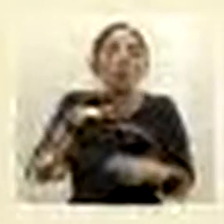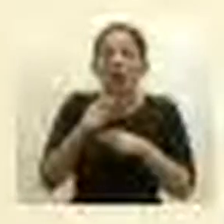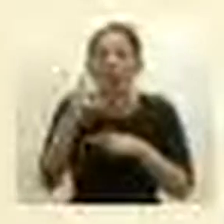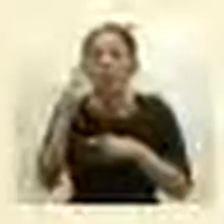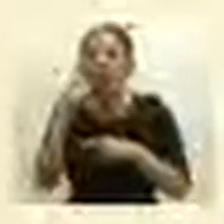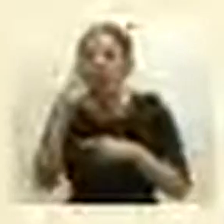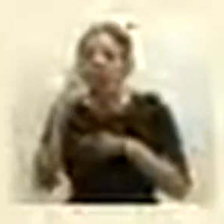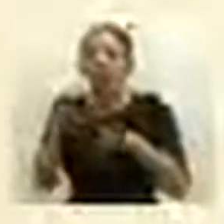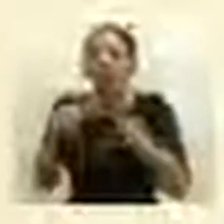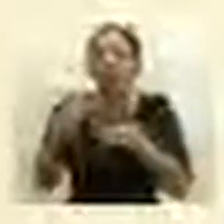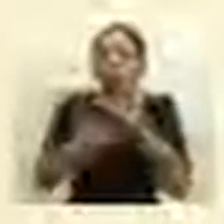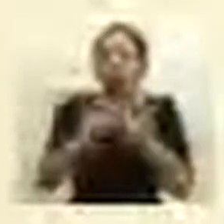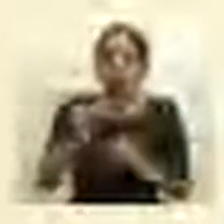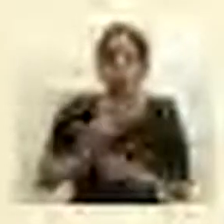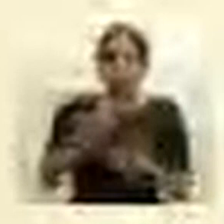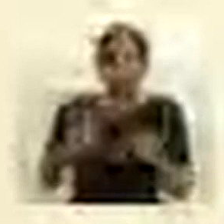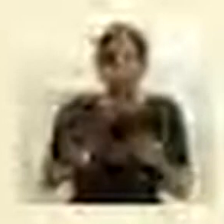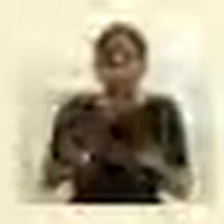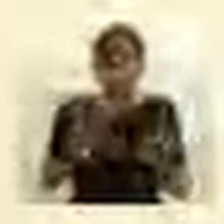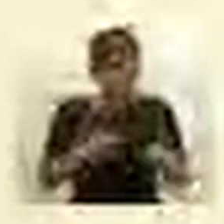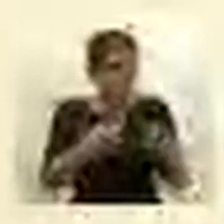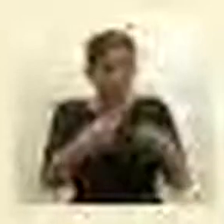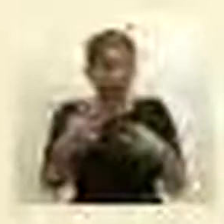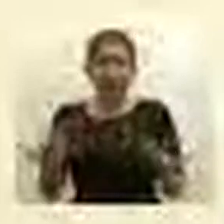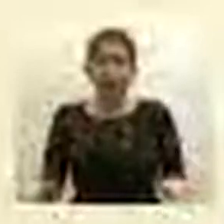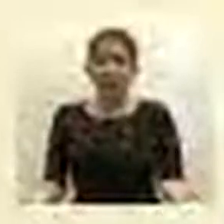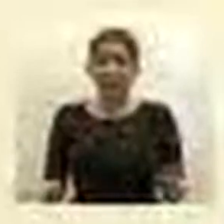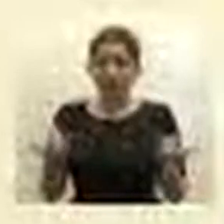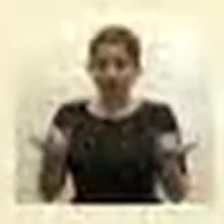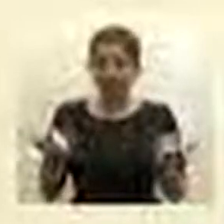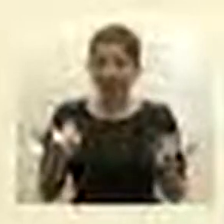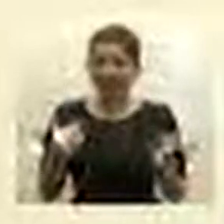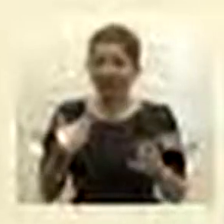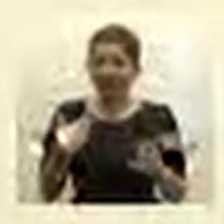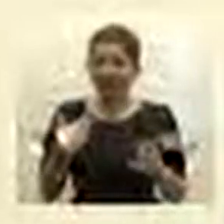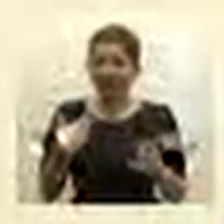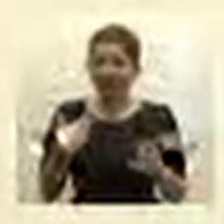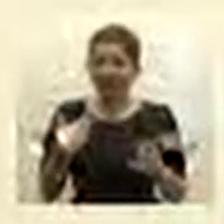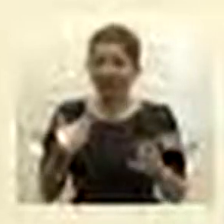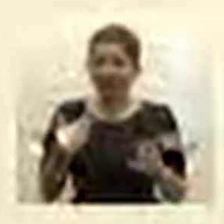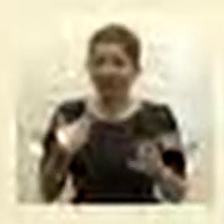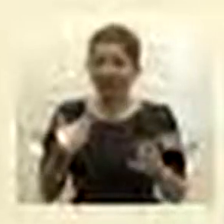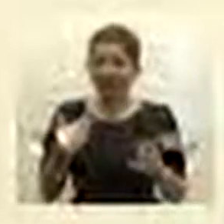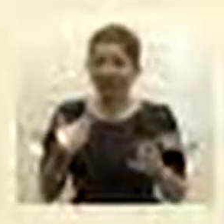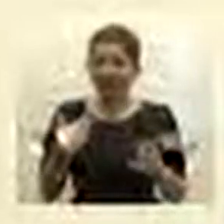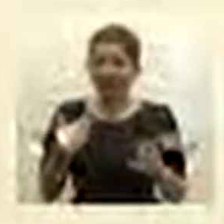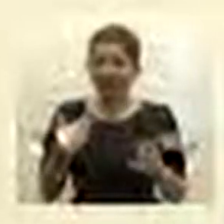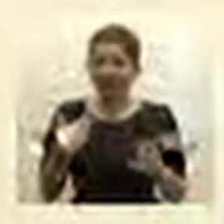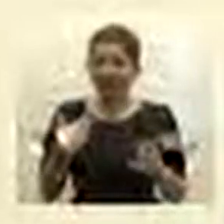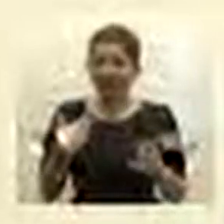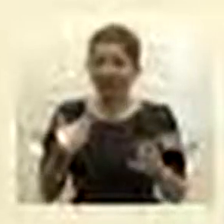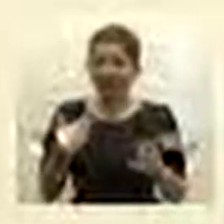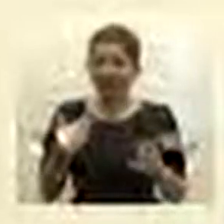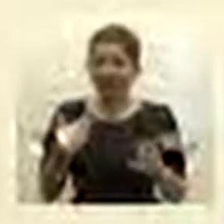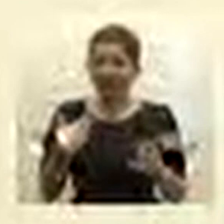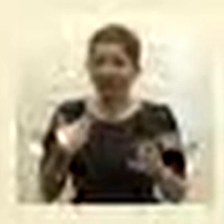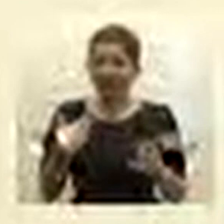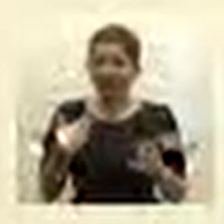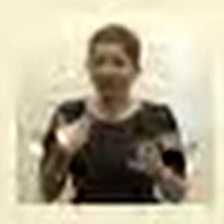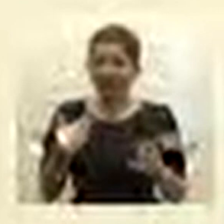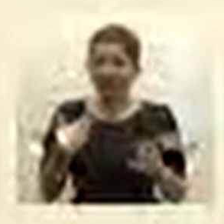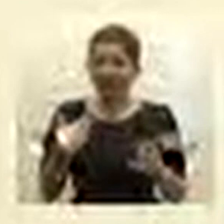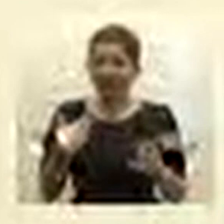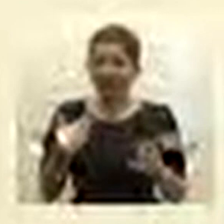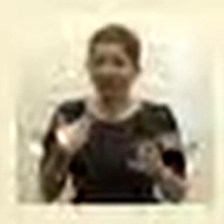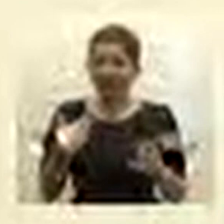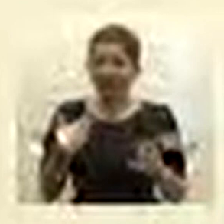ejercicio para ver cómo nos va, ya nos está pasando, ya hay impactos importantes y yo lo que creo es que pues